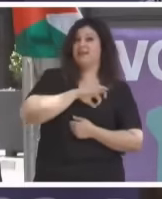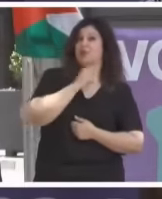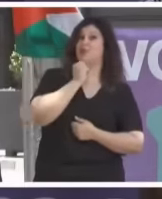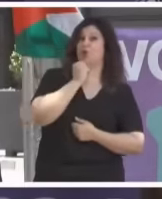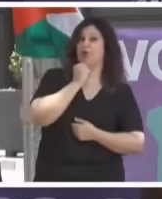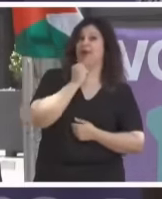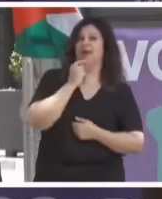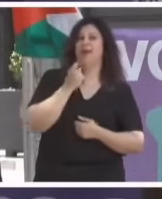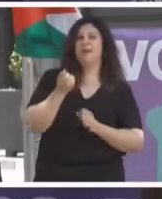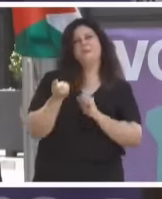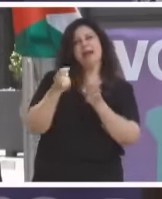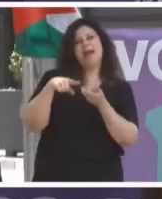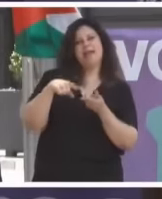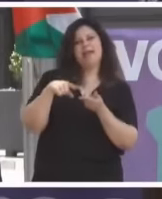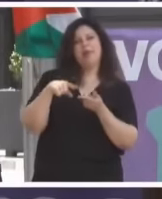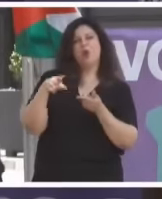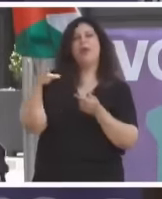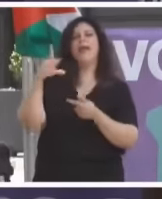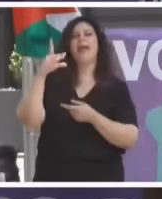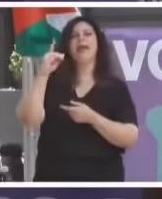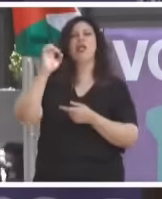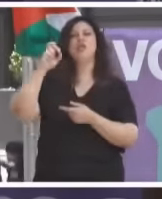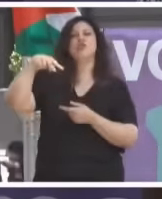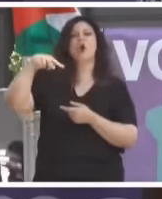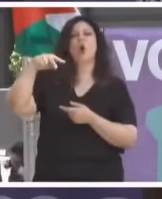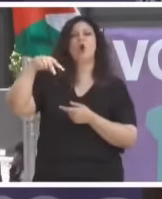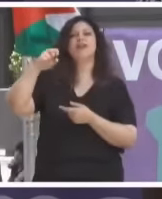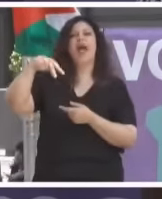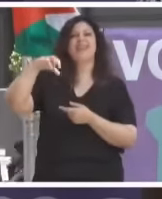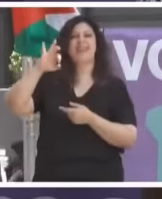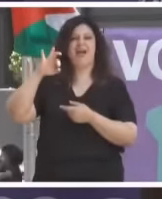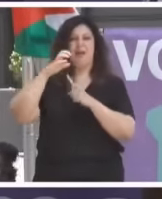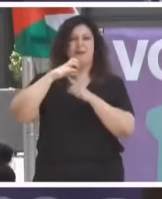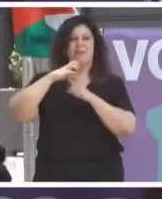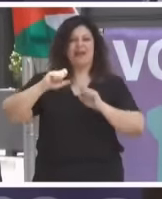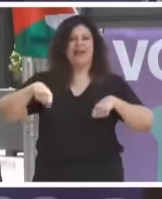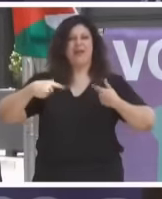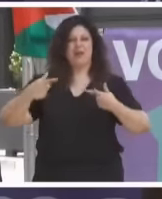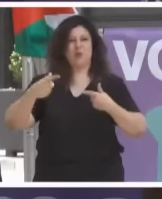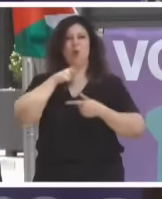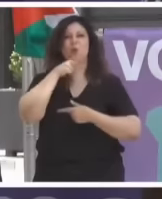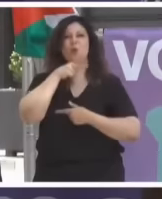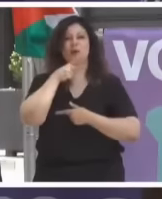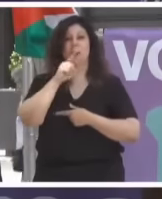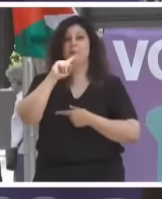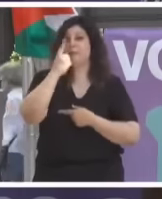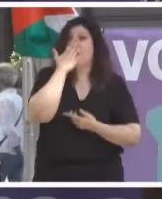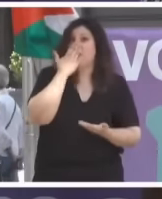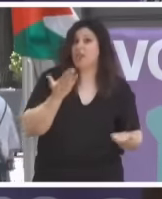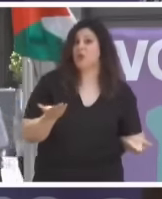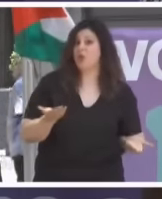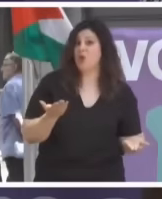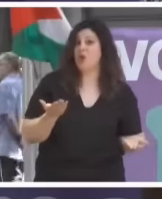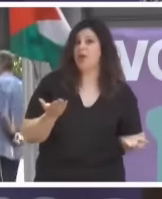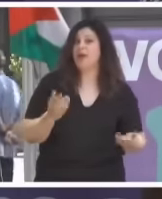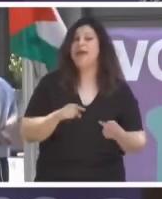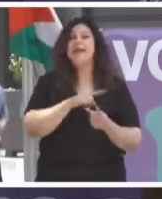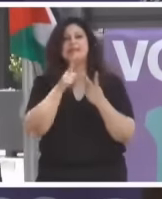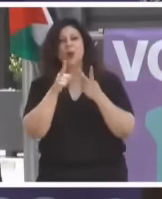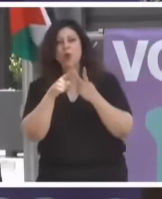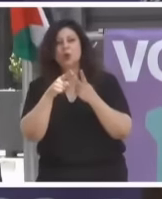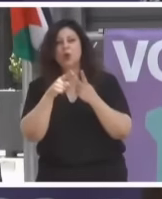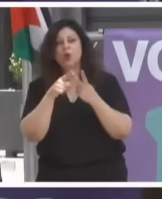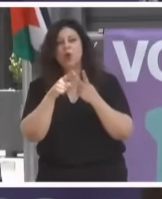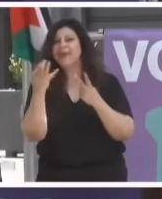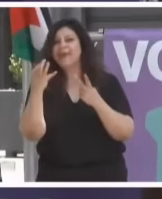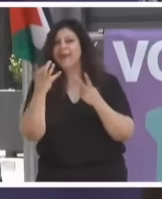en Doñana. Lo primero, hacer el ridículo a nivel internacional. Y lo segundo, poner por delante los